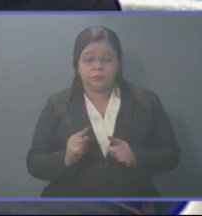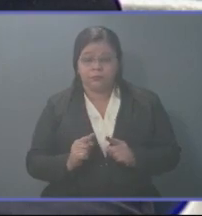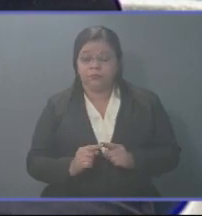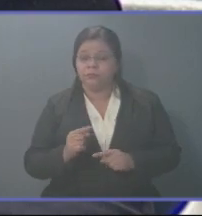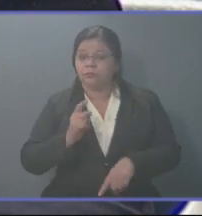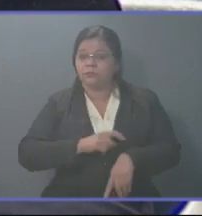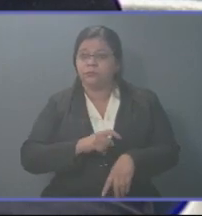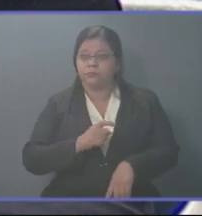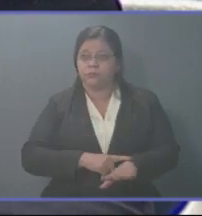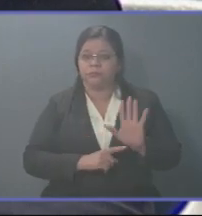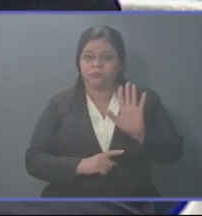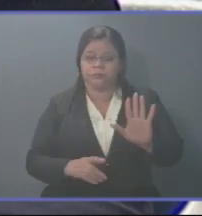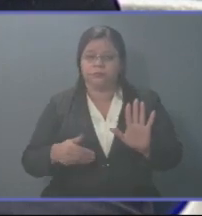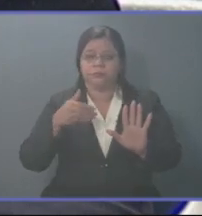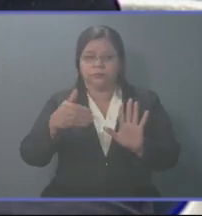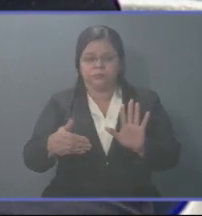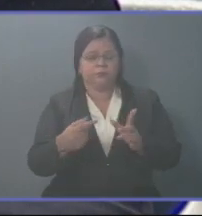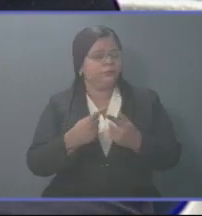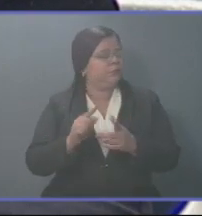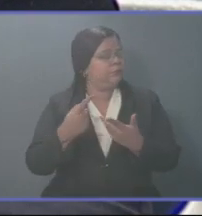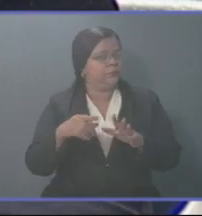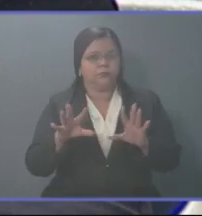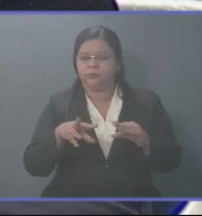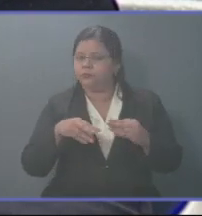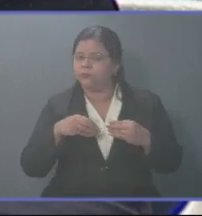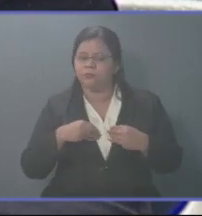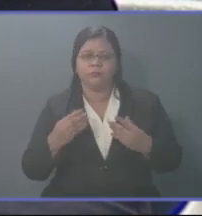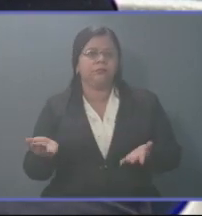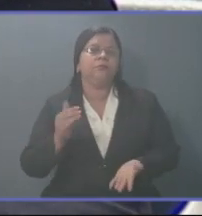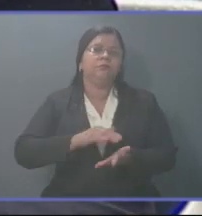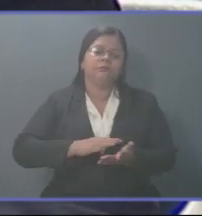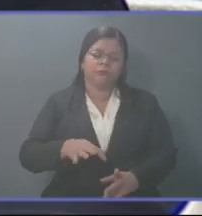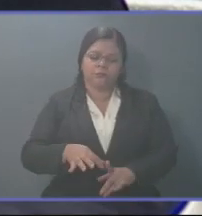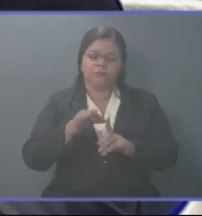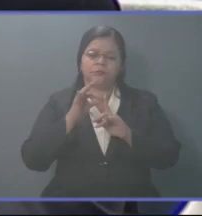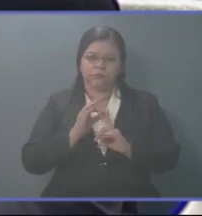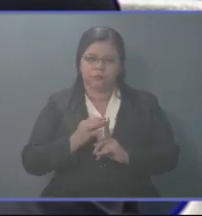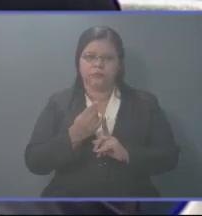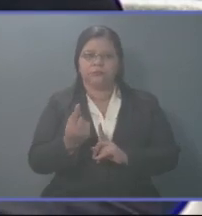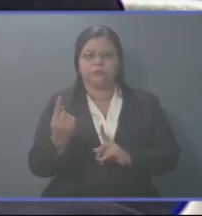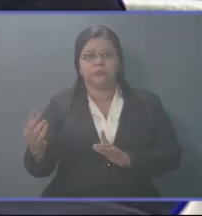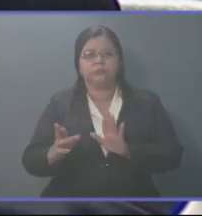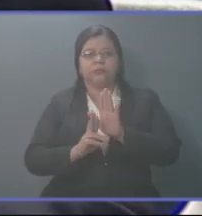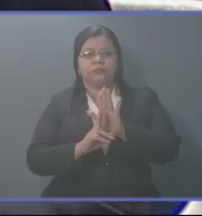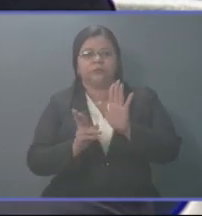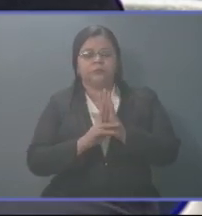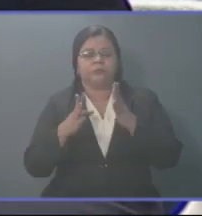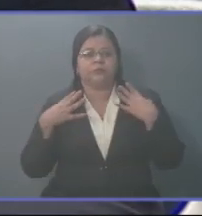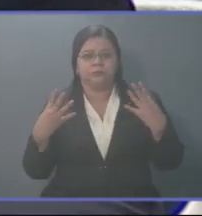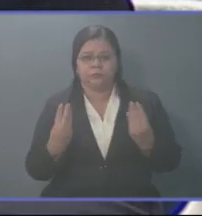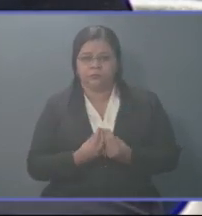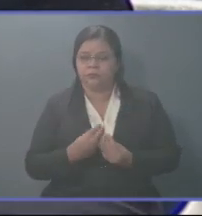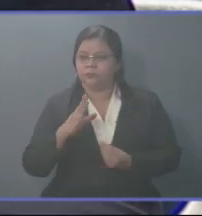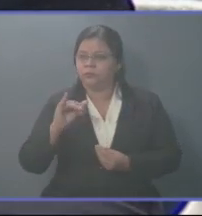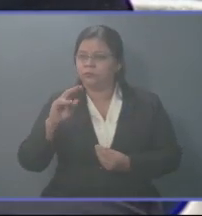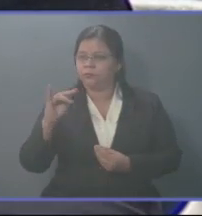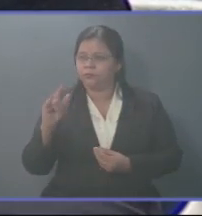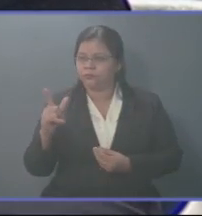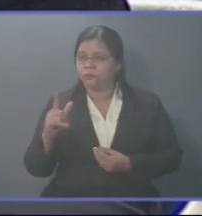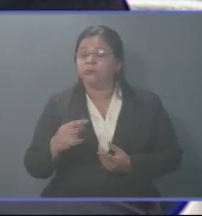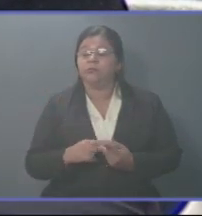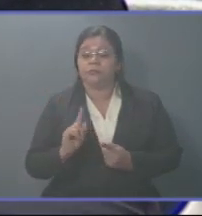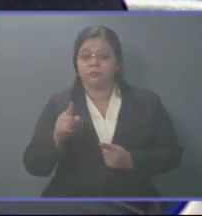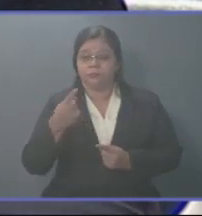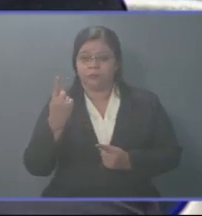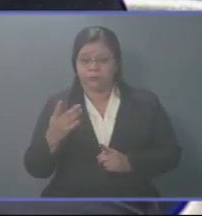durará 5 años y no se admitirá reelección para las personas representantes de la sociedad civil, mientras no se